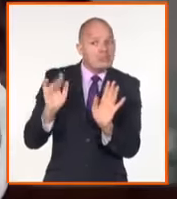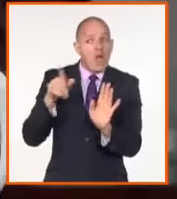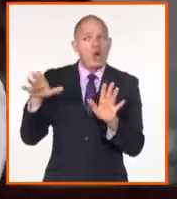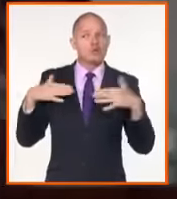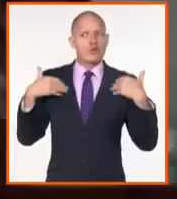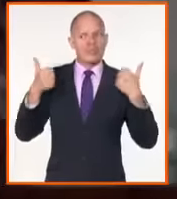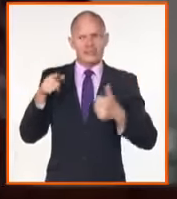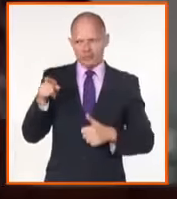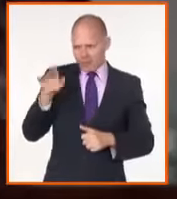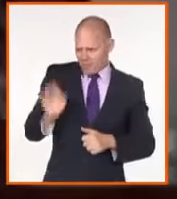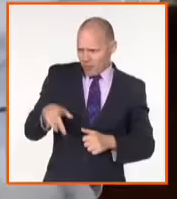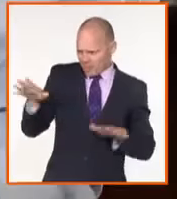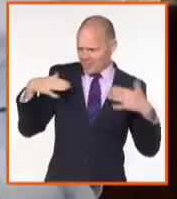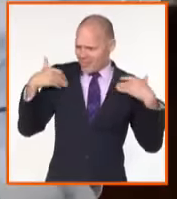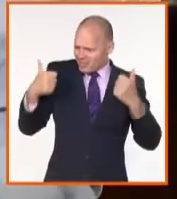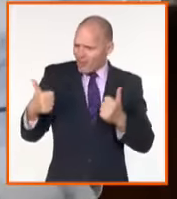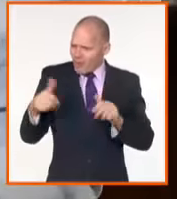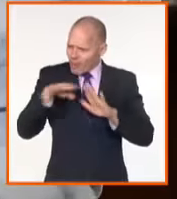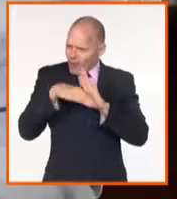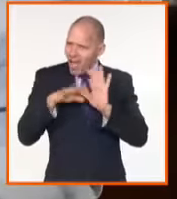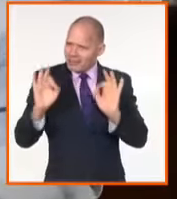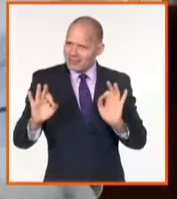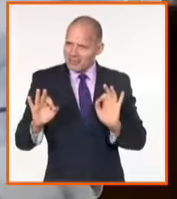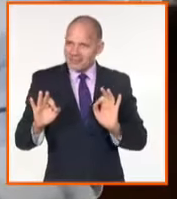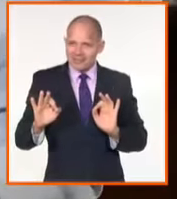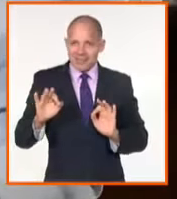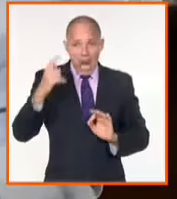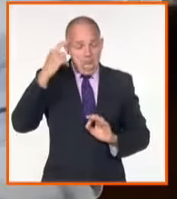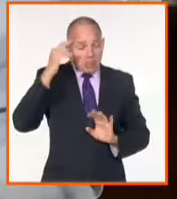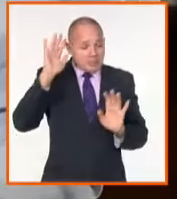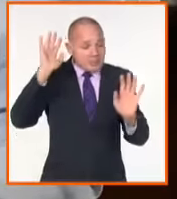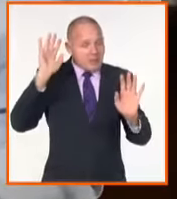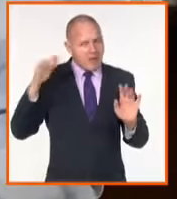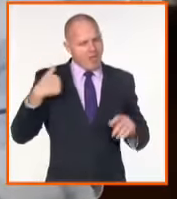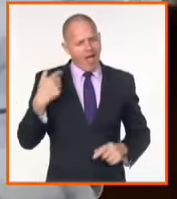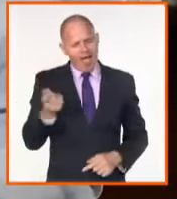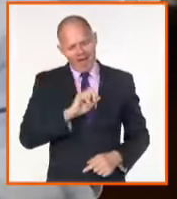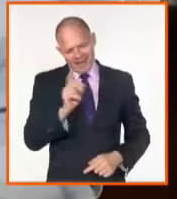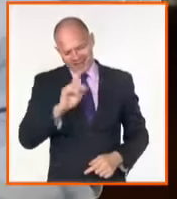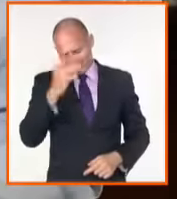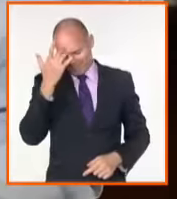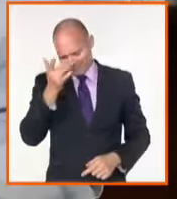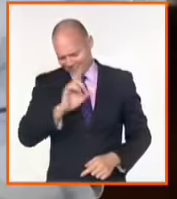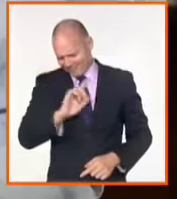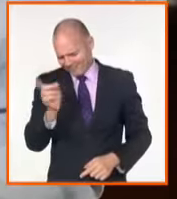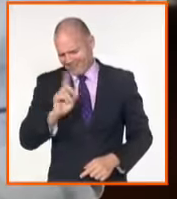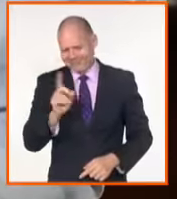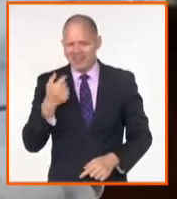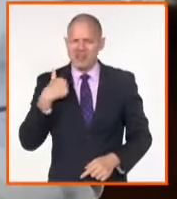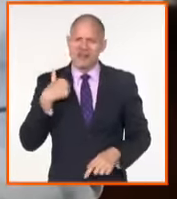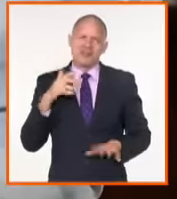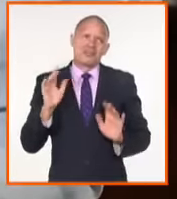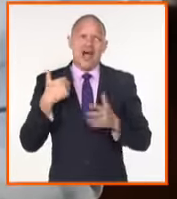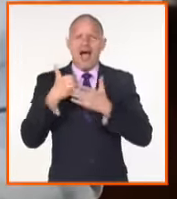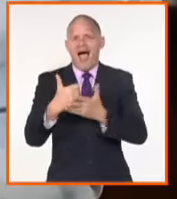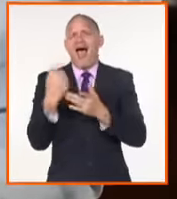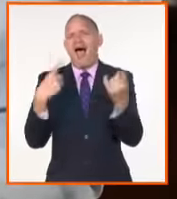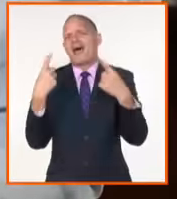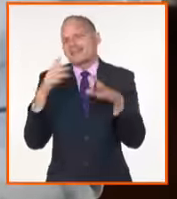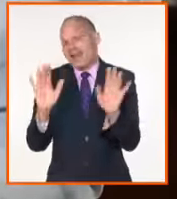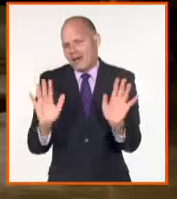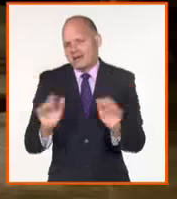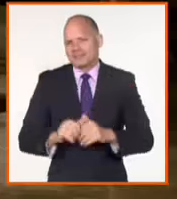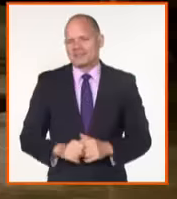me han dicho que usted va a ser el director. Yo creo que es aspirar mucho que yo sea el director, yo podría ser un participante. ¿Qué nombre le pondría a